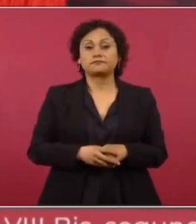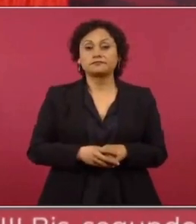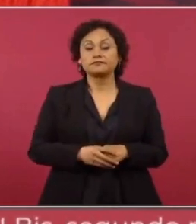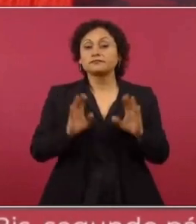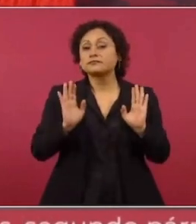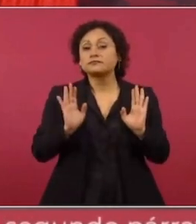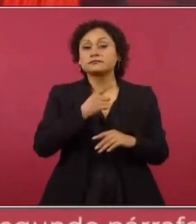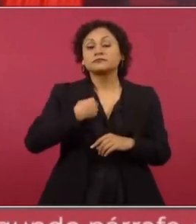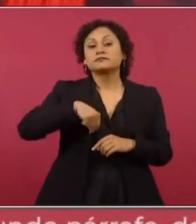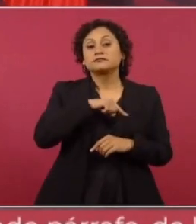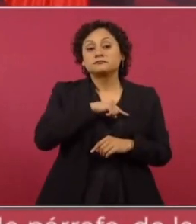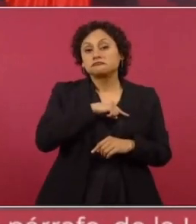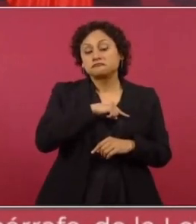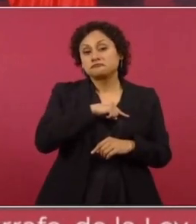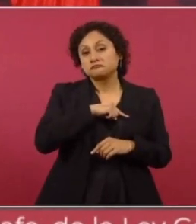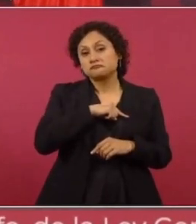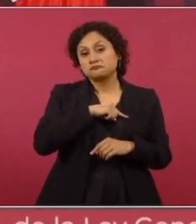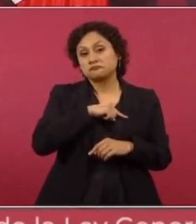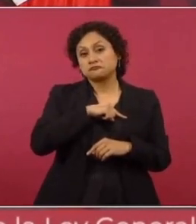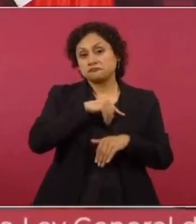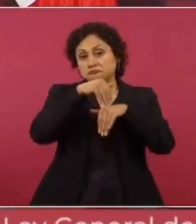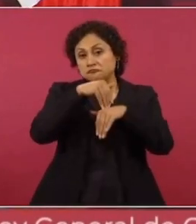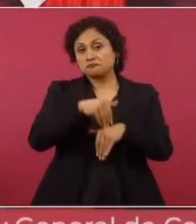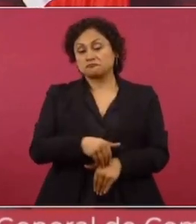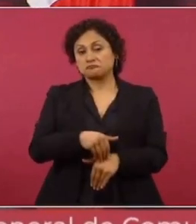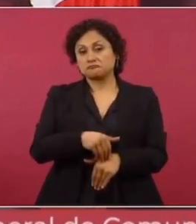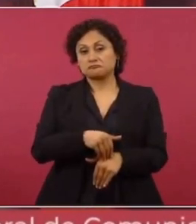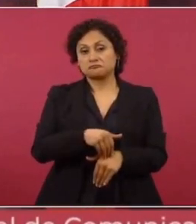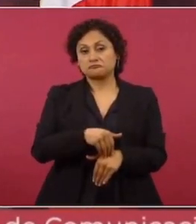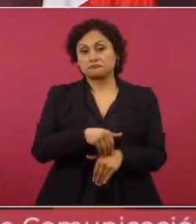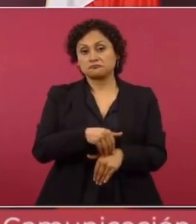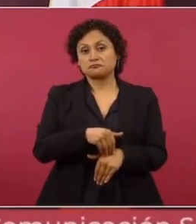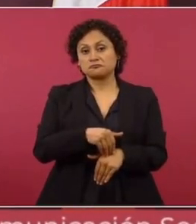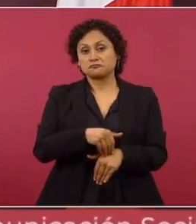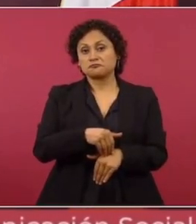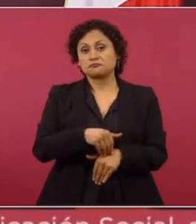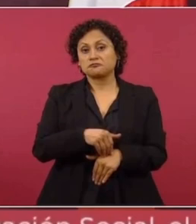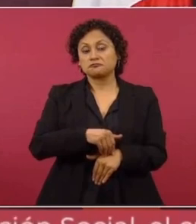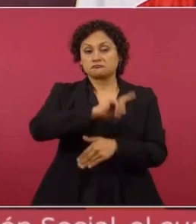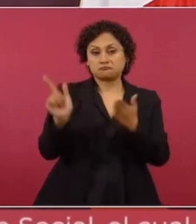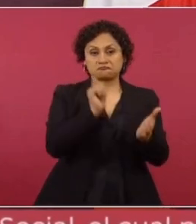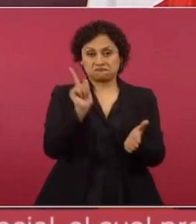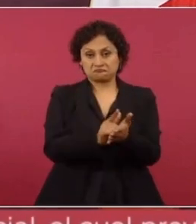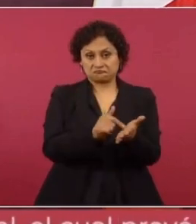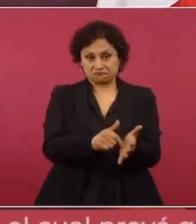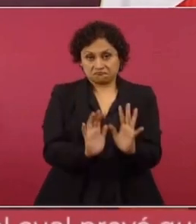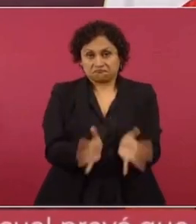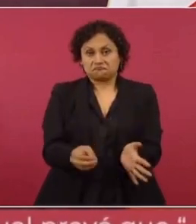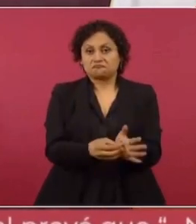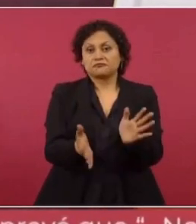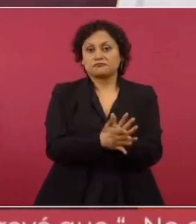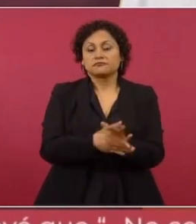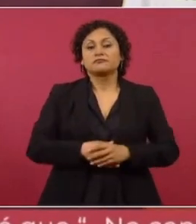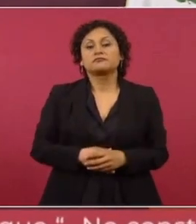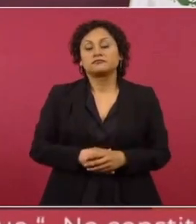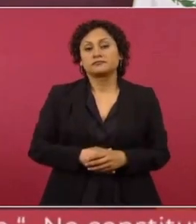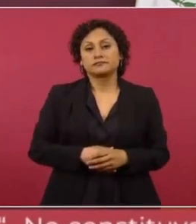nosotros actuamos de conformidad con lo que establece el marco legal y